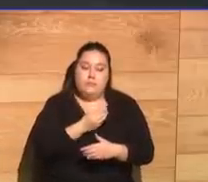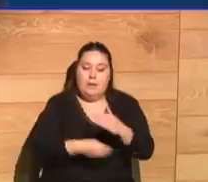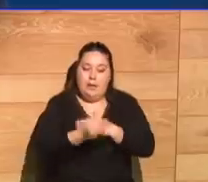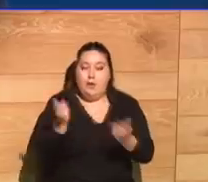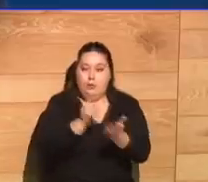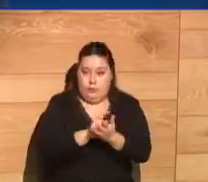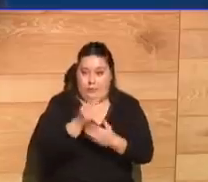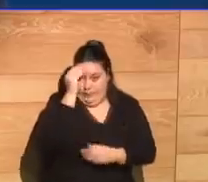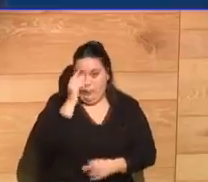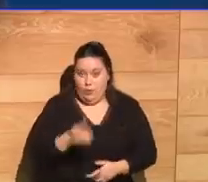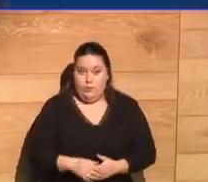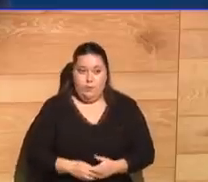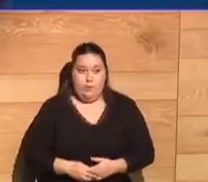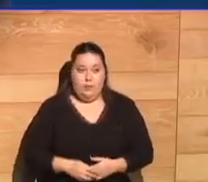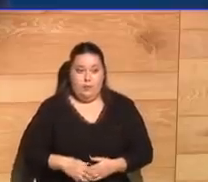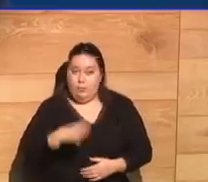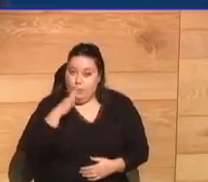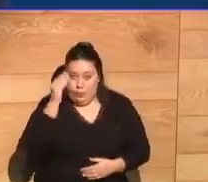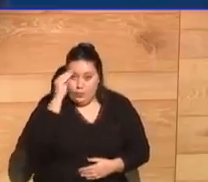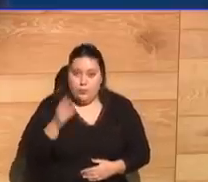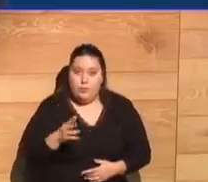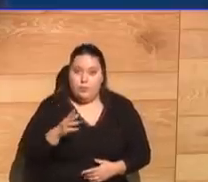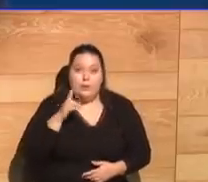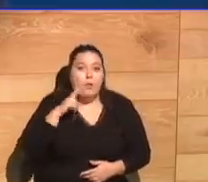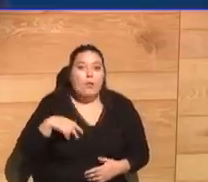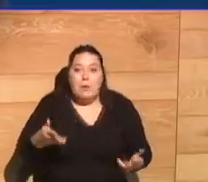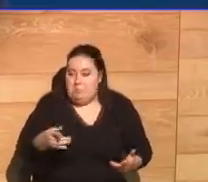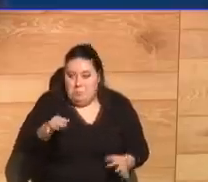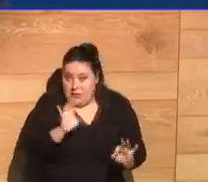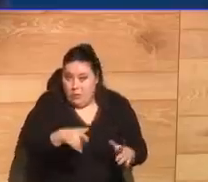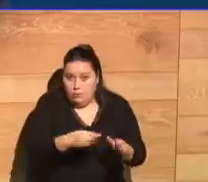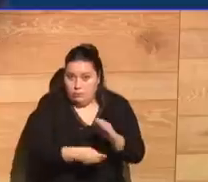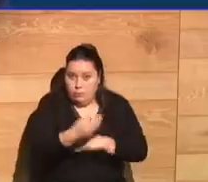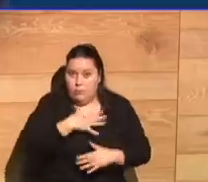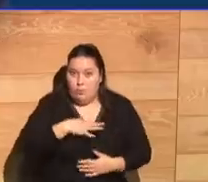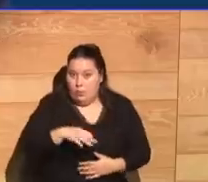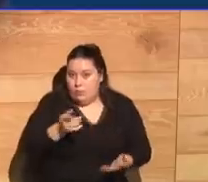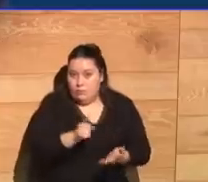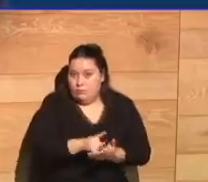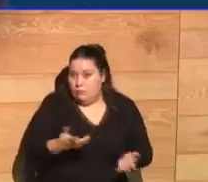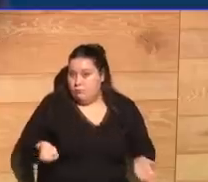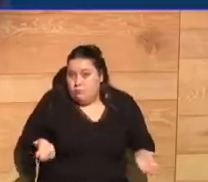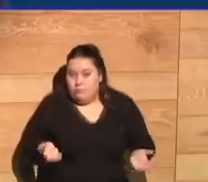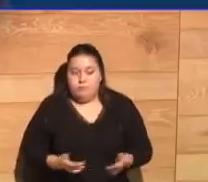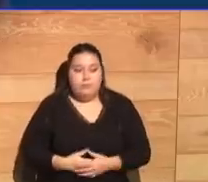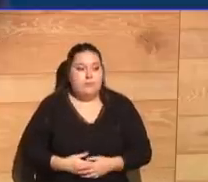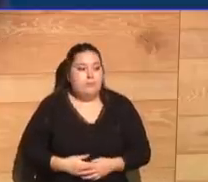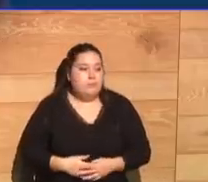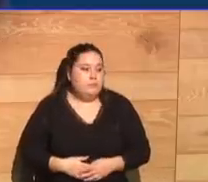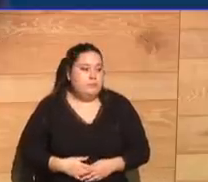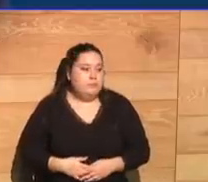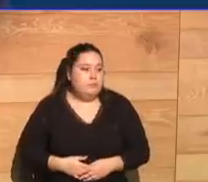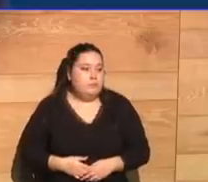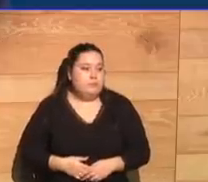¿pero cómo puedes creer? Digo, pues porque creo. Claro, ¿pero qué razón tiene? Digo, pues esa misma, en sí mismo. Es una epifanía que tengo yo mismo. Pero era un dios porque os daba